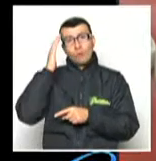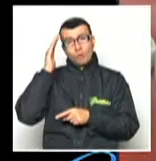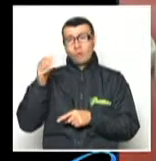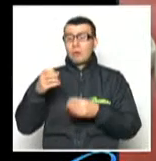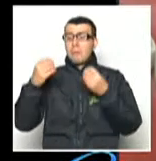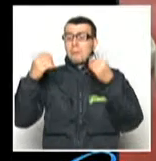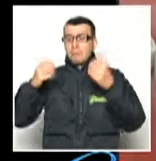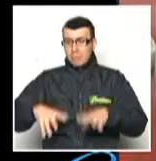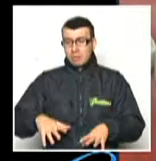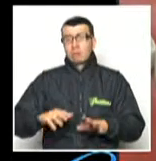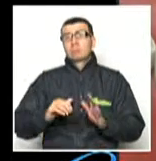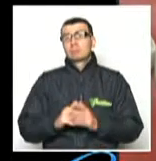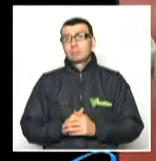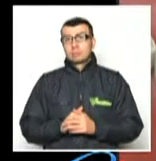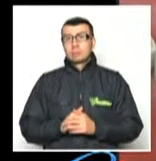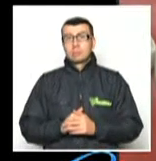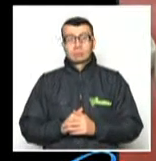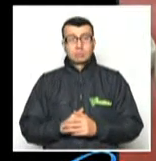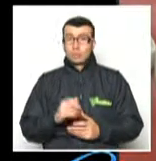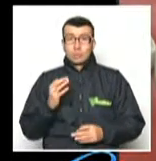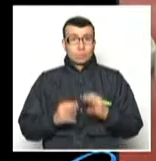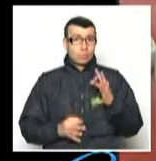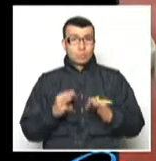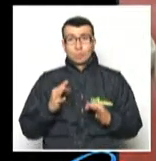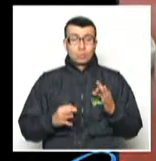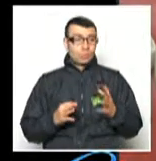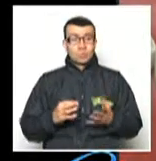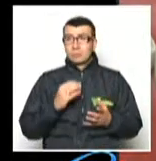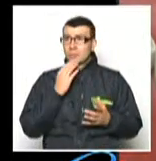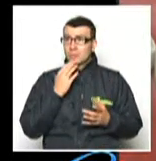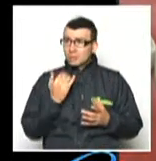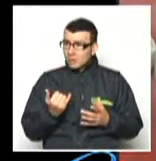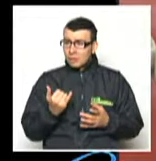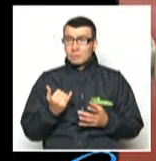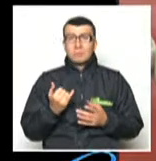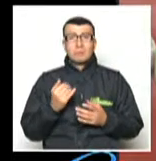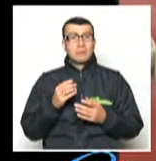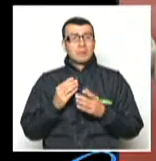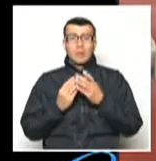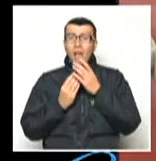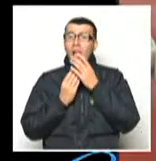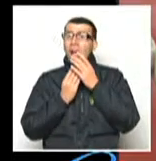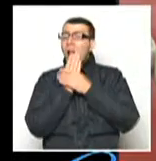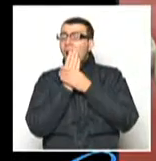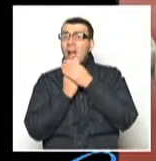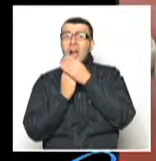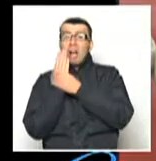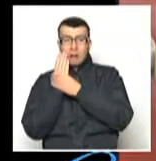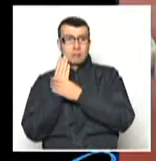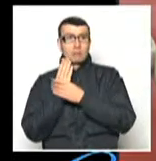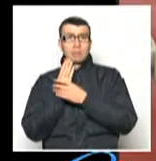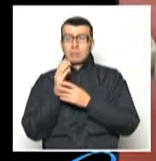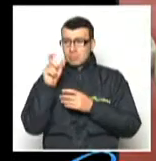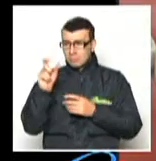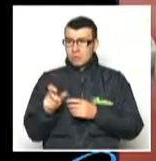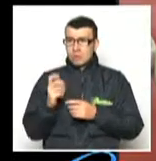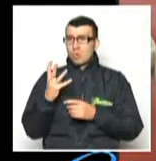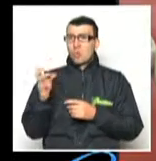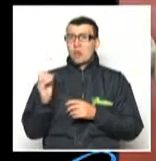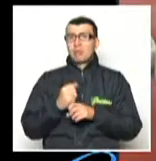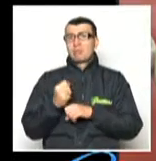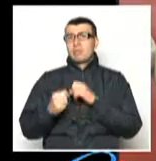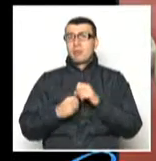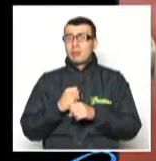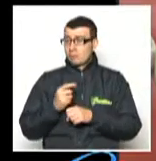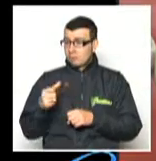Entonces, no es justo mantener este muerto dentro de una boca y menos en una persona de 40 años que tiene su